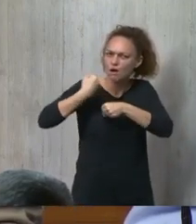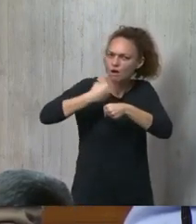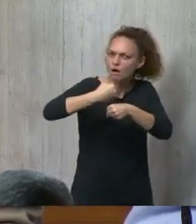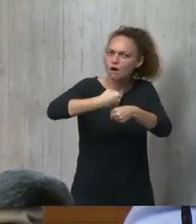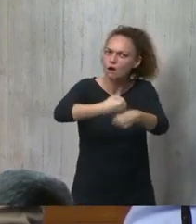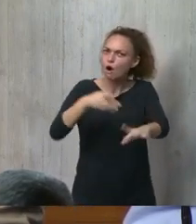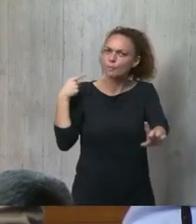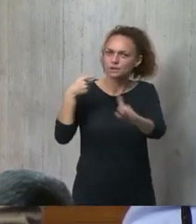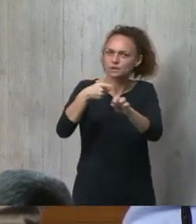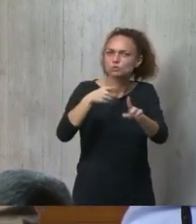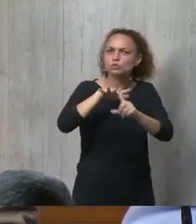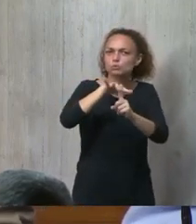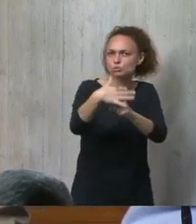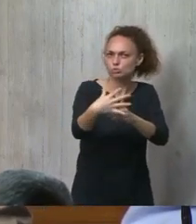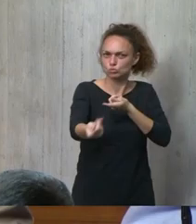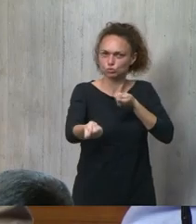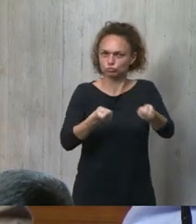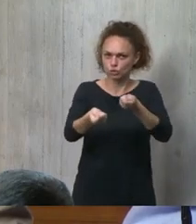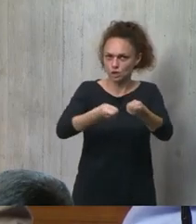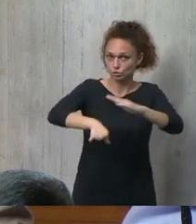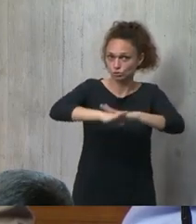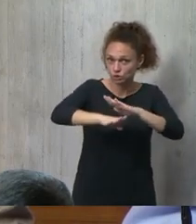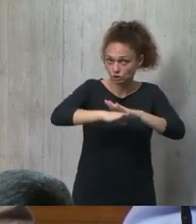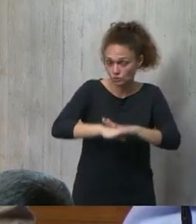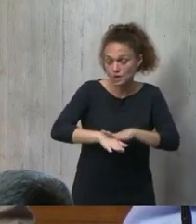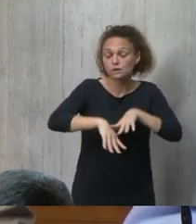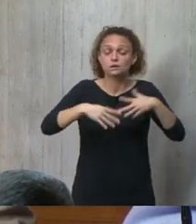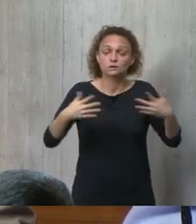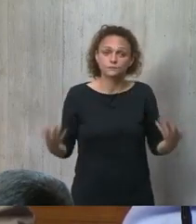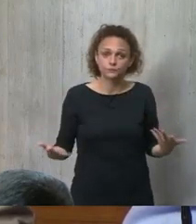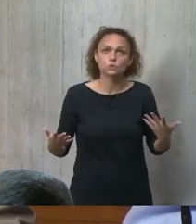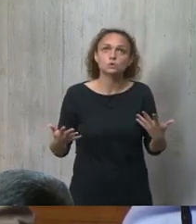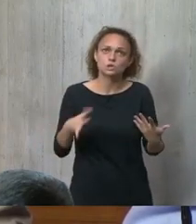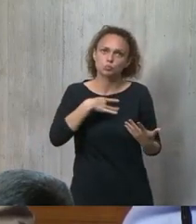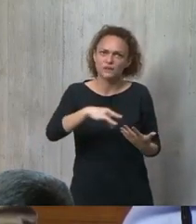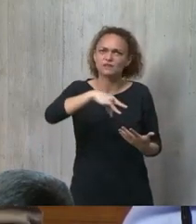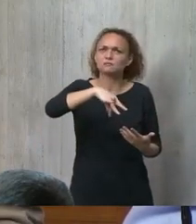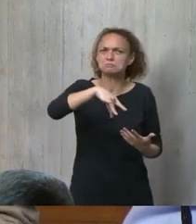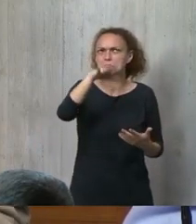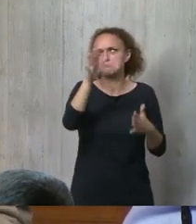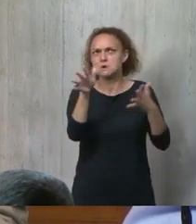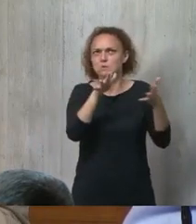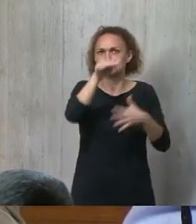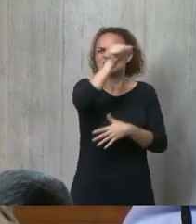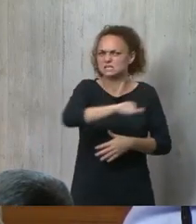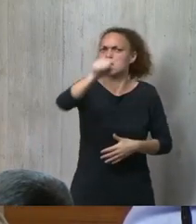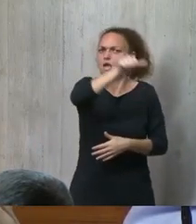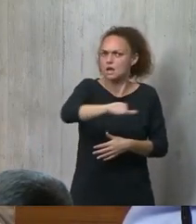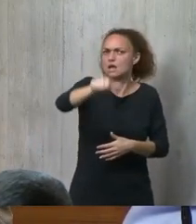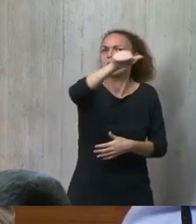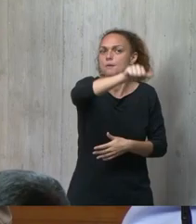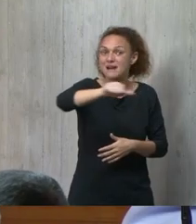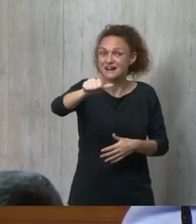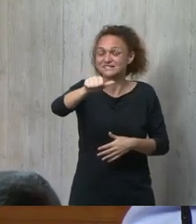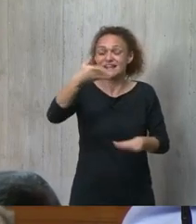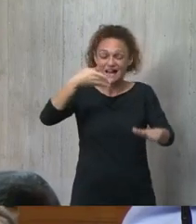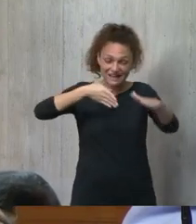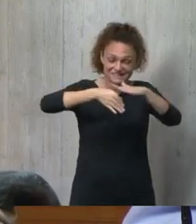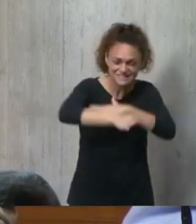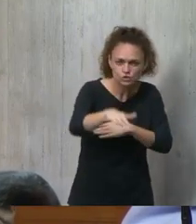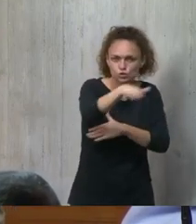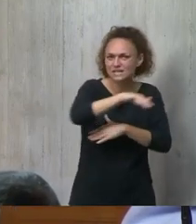situación y, por lo tanto, vamos a tener durante probablemente semanas limitados los accesos a toda esa zona, a